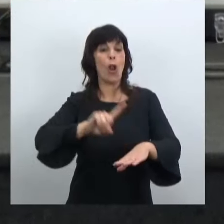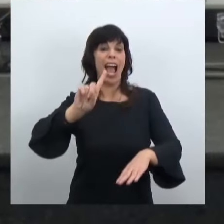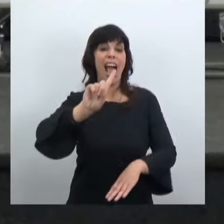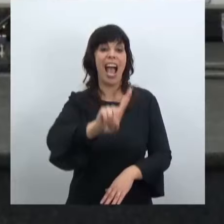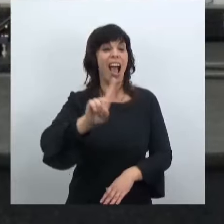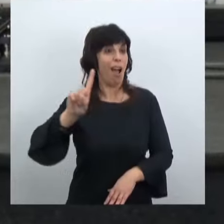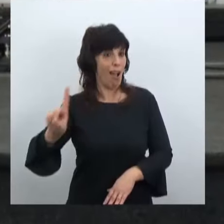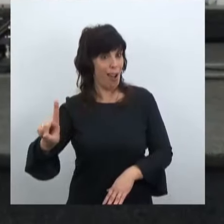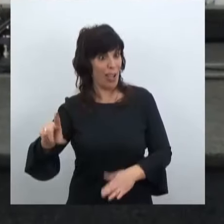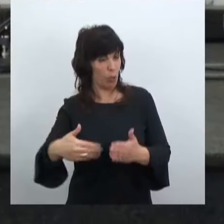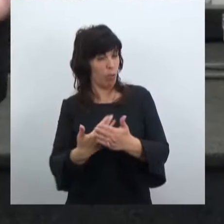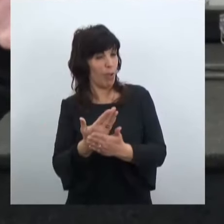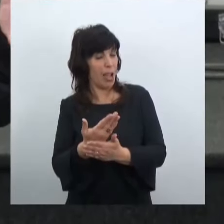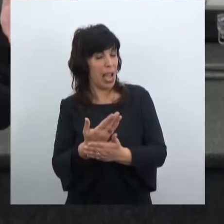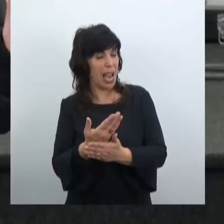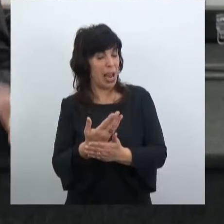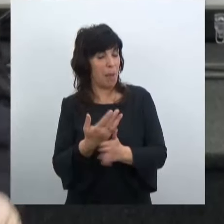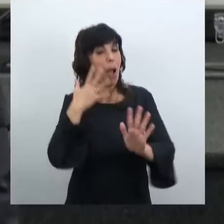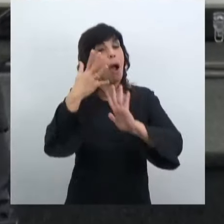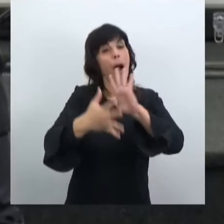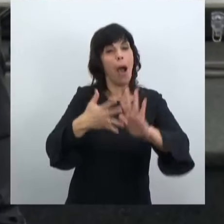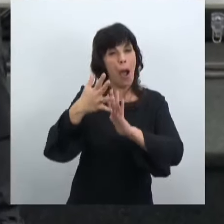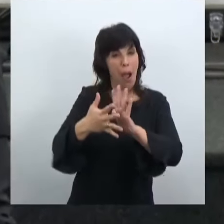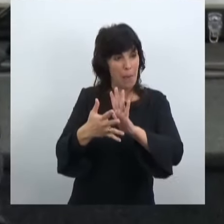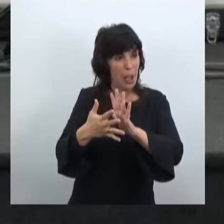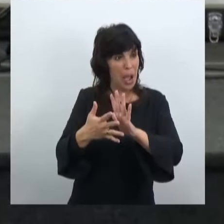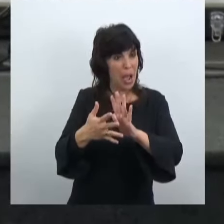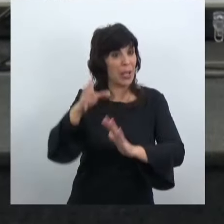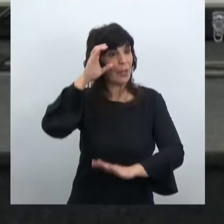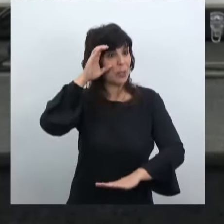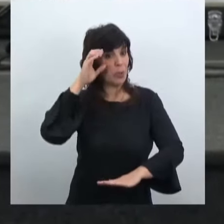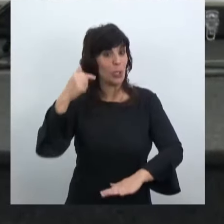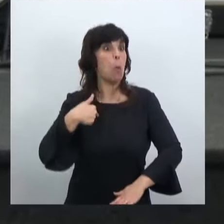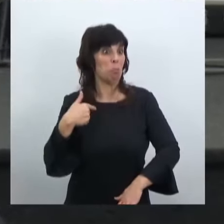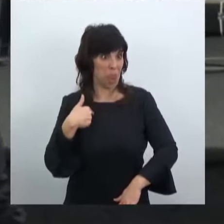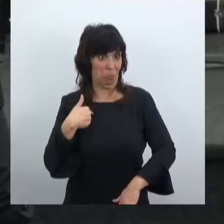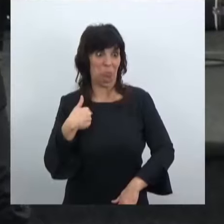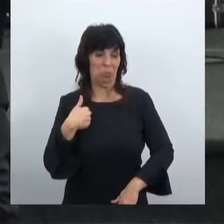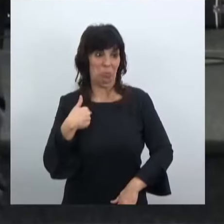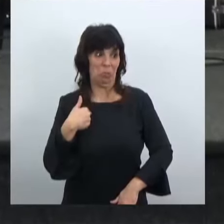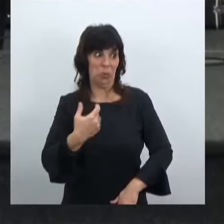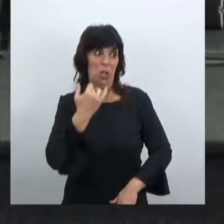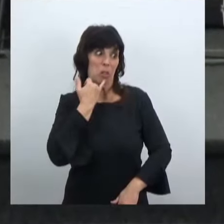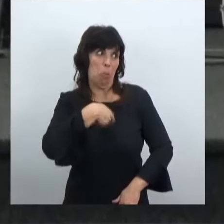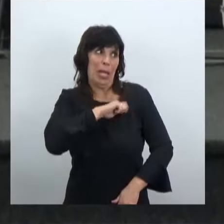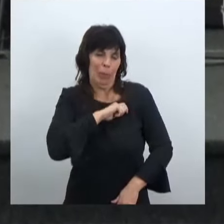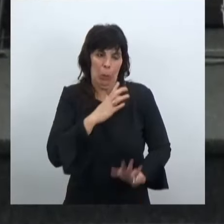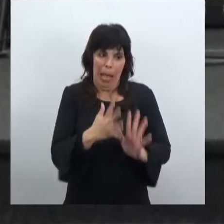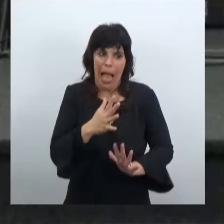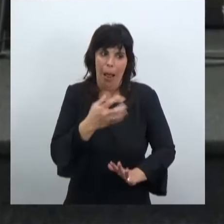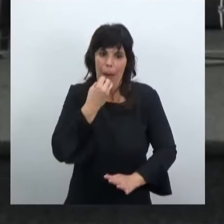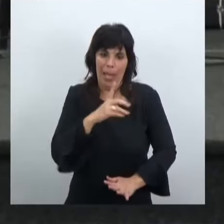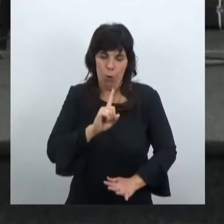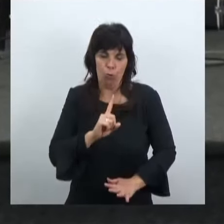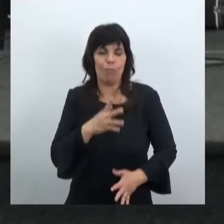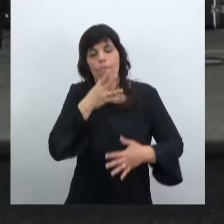mañana hablar, que no sabe hablar, ese soy yo. No apagues la radio, ese soy yo. Porque no